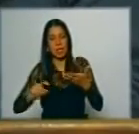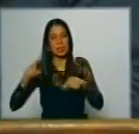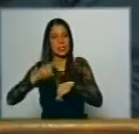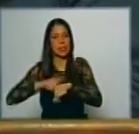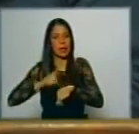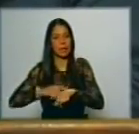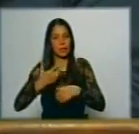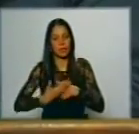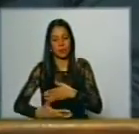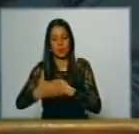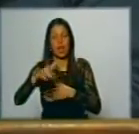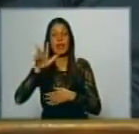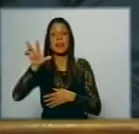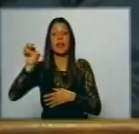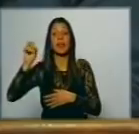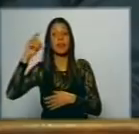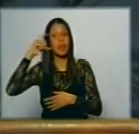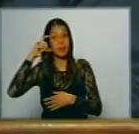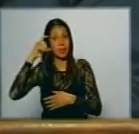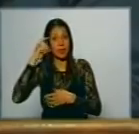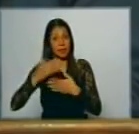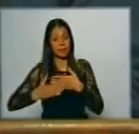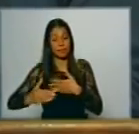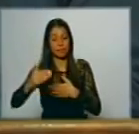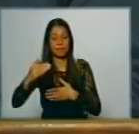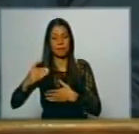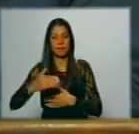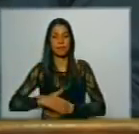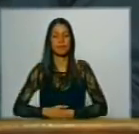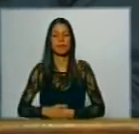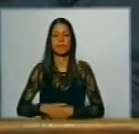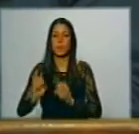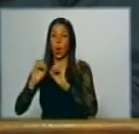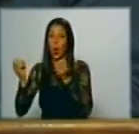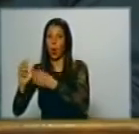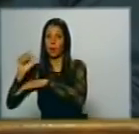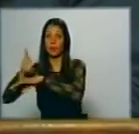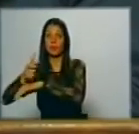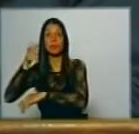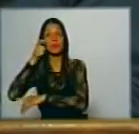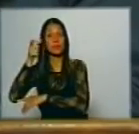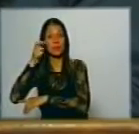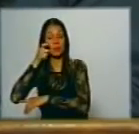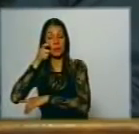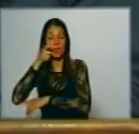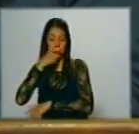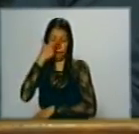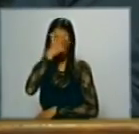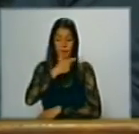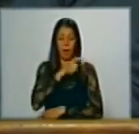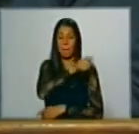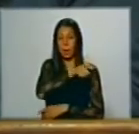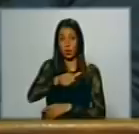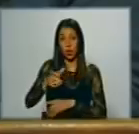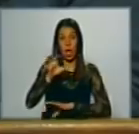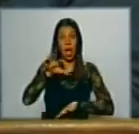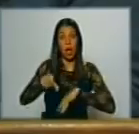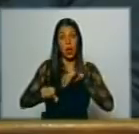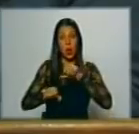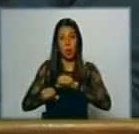30 días hábiles siguientes. La Superintendencia Nacional para la Defensa de los Derechos